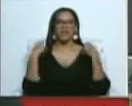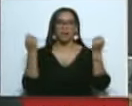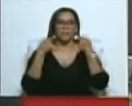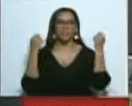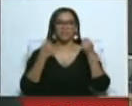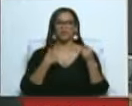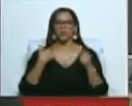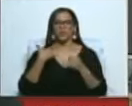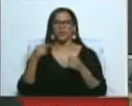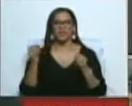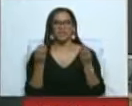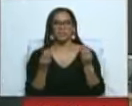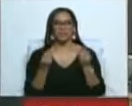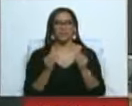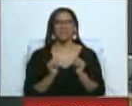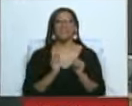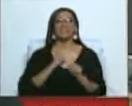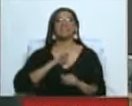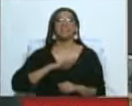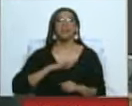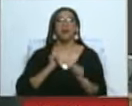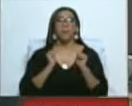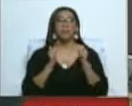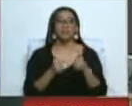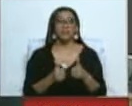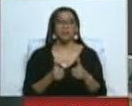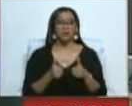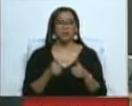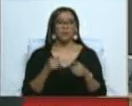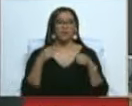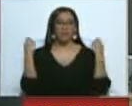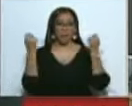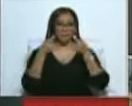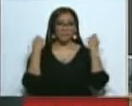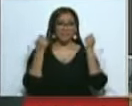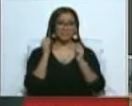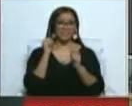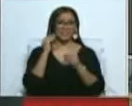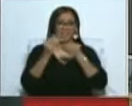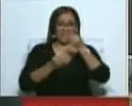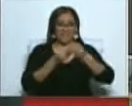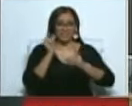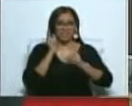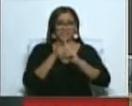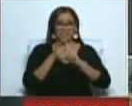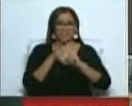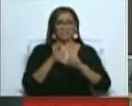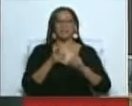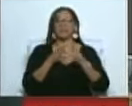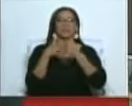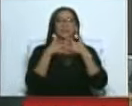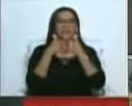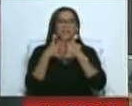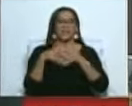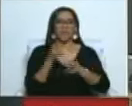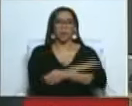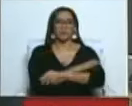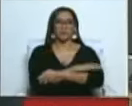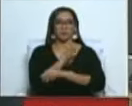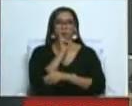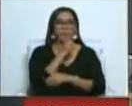estaba comenzando. Esta campaña diseñada desde el norte y desde la derecha esta de los apellidos, la derecha